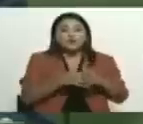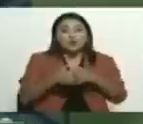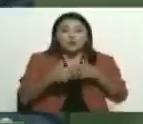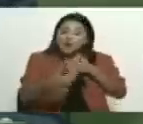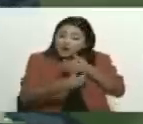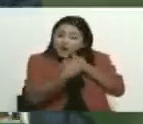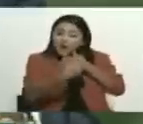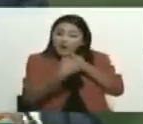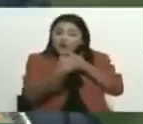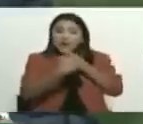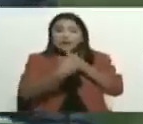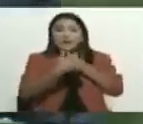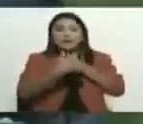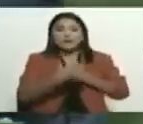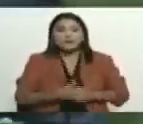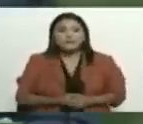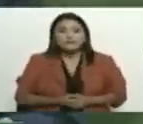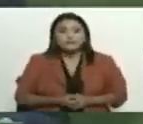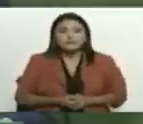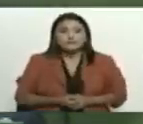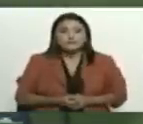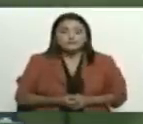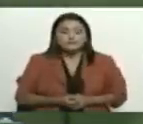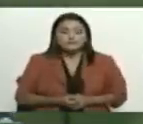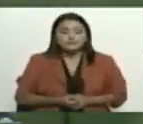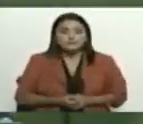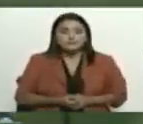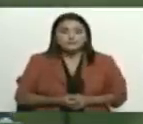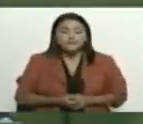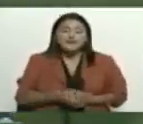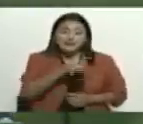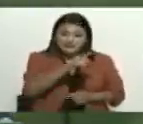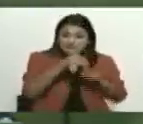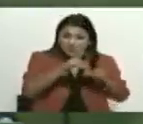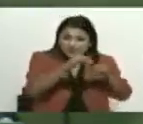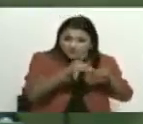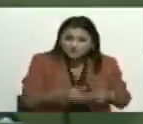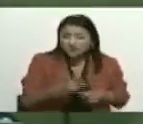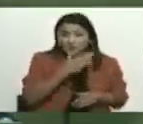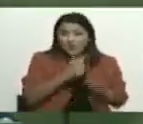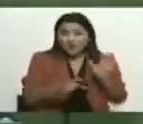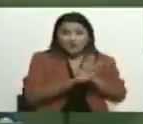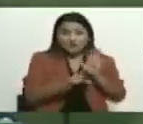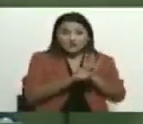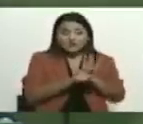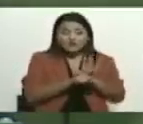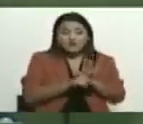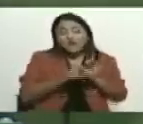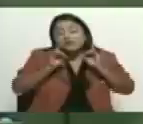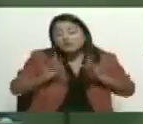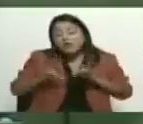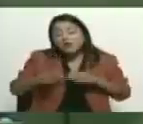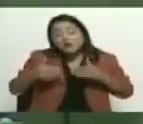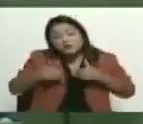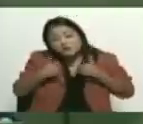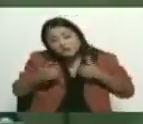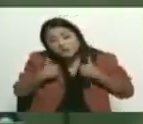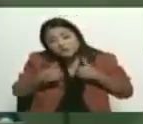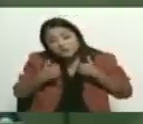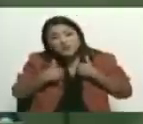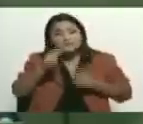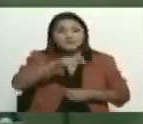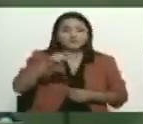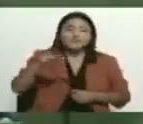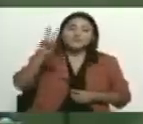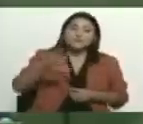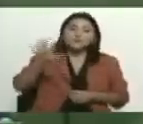Estados Unidos de América y sus cómplices. Estas medidas ilegales han generado un gran dolor y sufrimiento para nuestro pueblo,